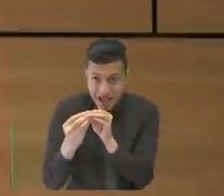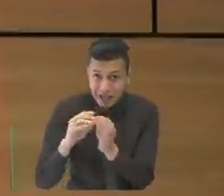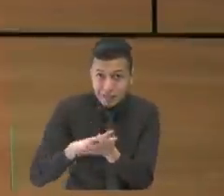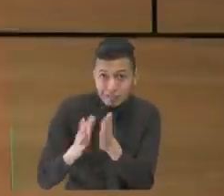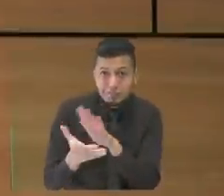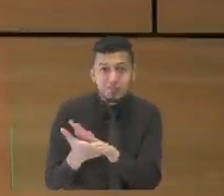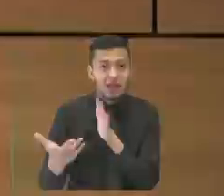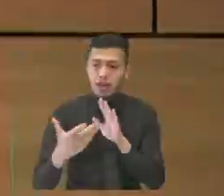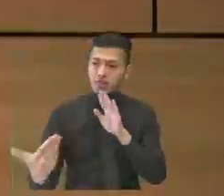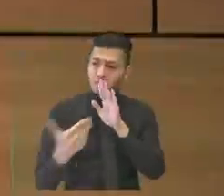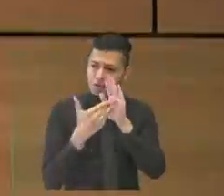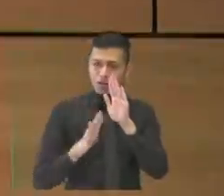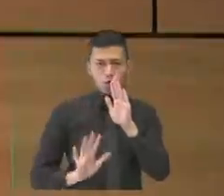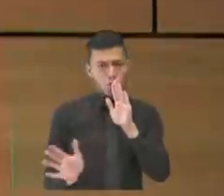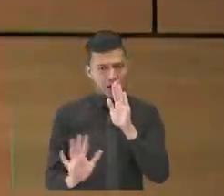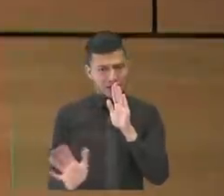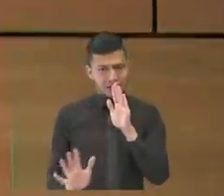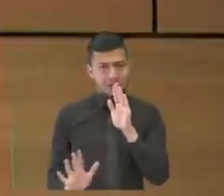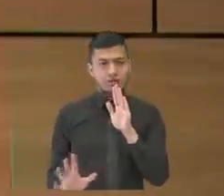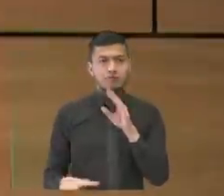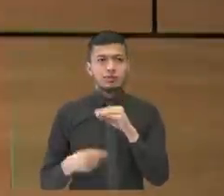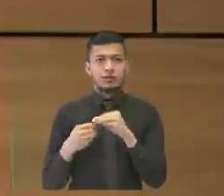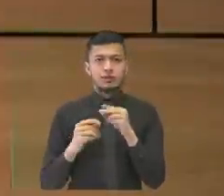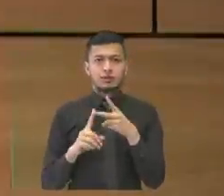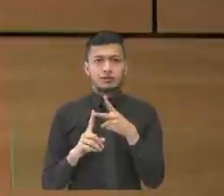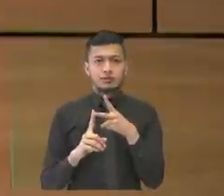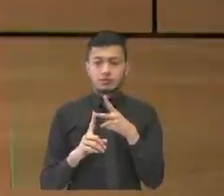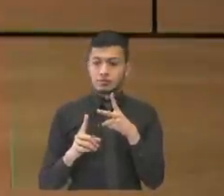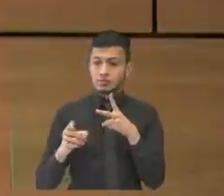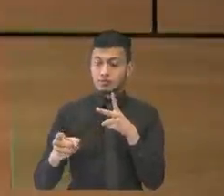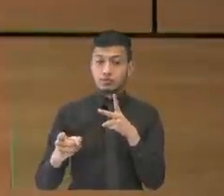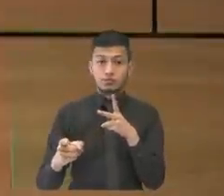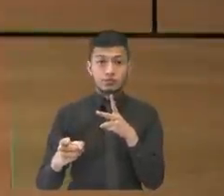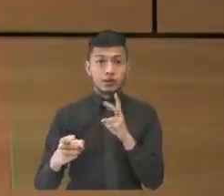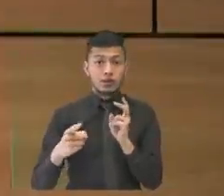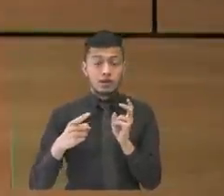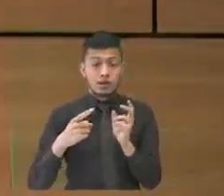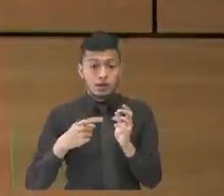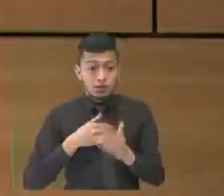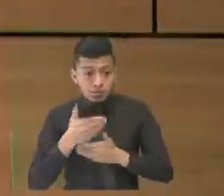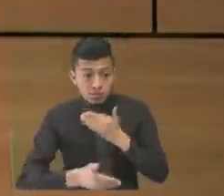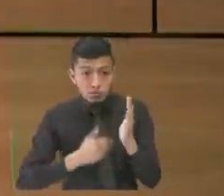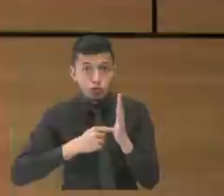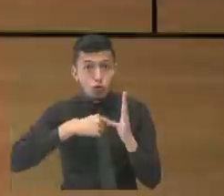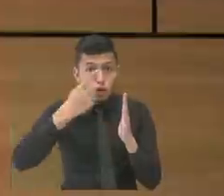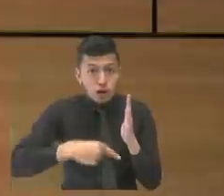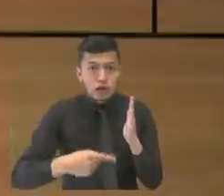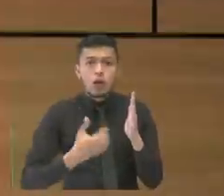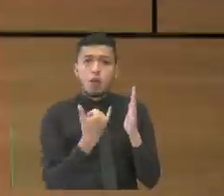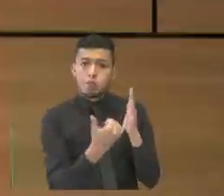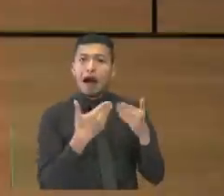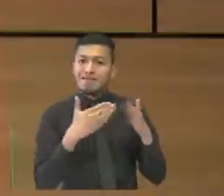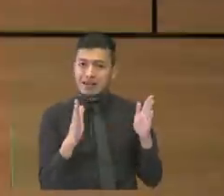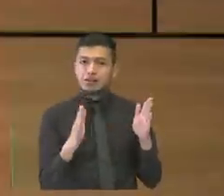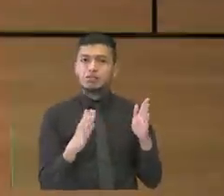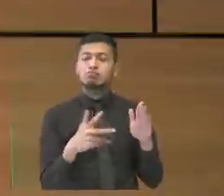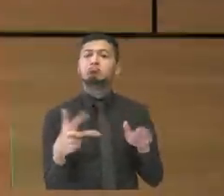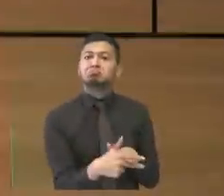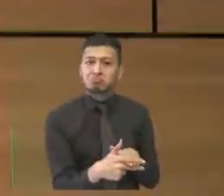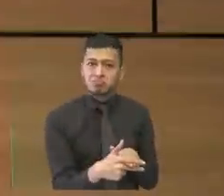hubiera demandas, ni hubiera demandas por la licitación que estaba abierta pero suspendida por el